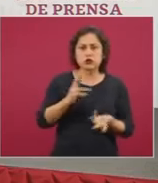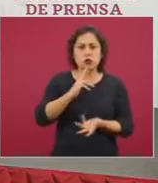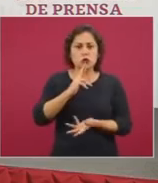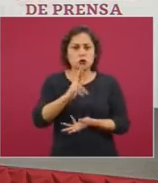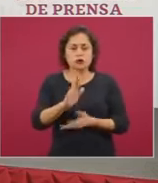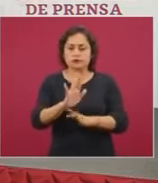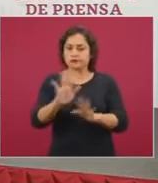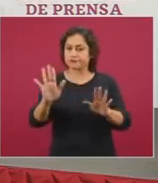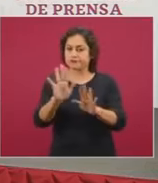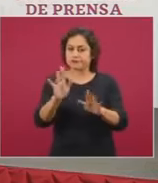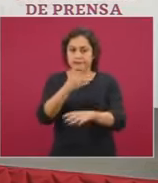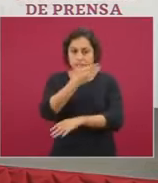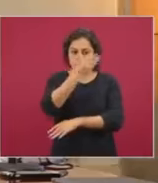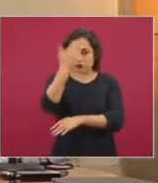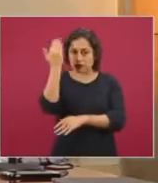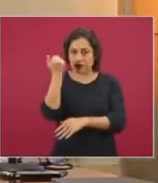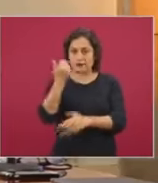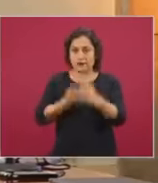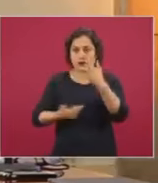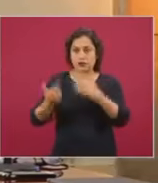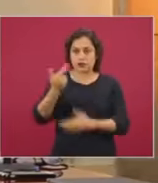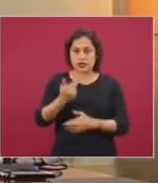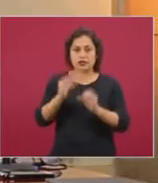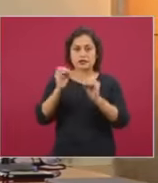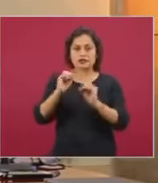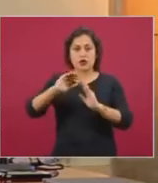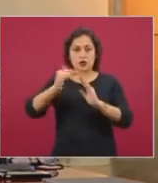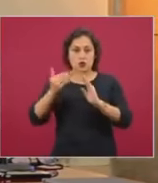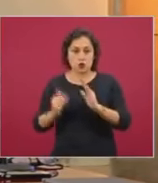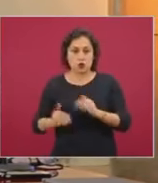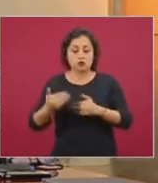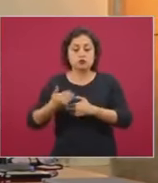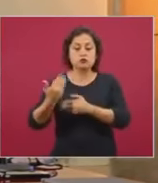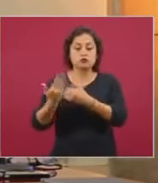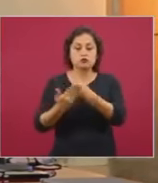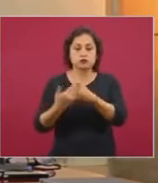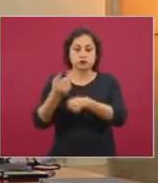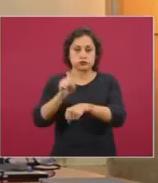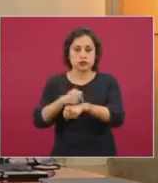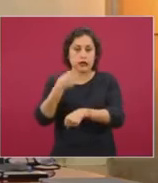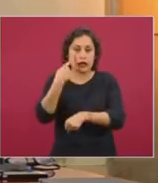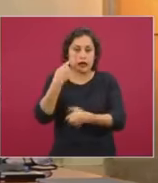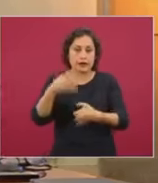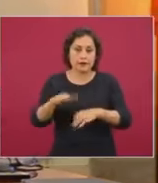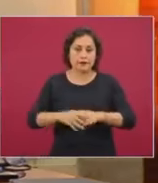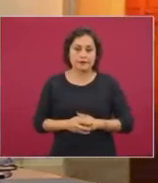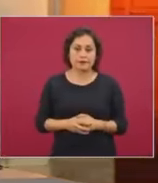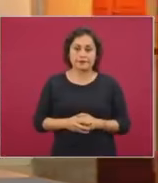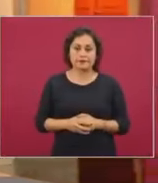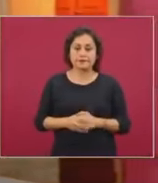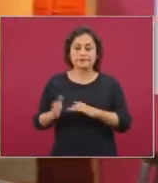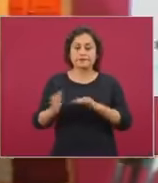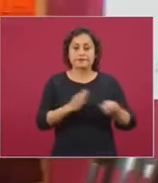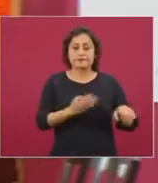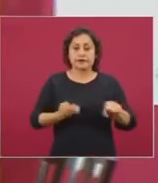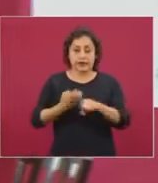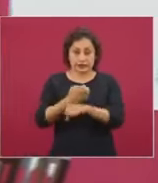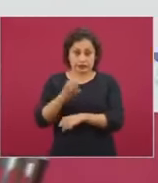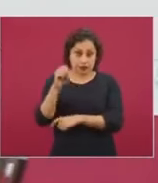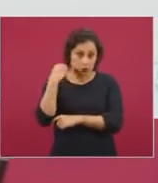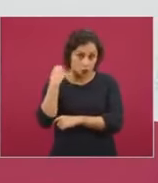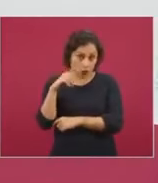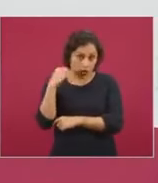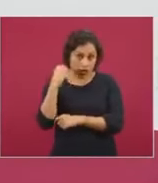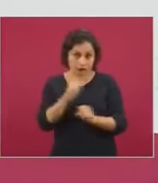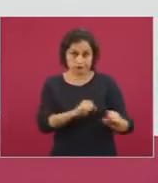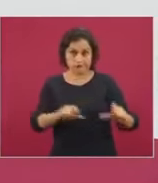posibilidad de un repunte o un descenso para las próximas semanas. La siguiente. Estado de Oaxaca es de otros de estos estados donde